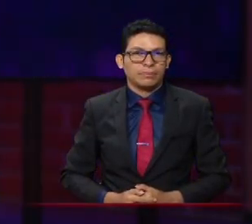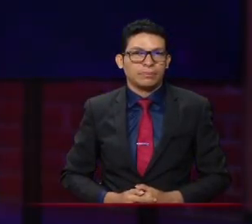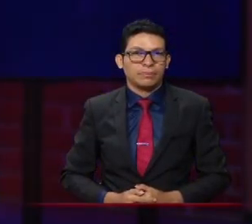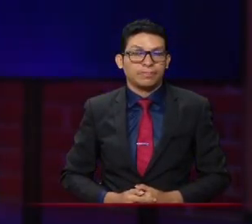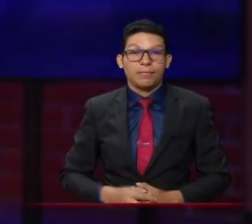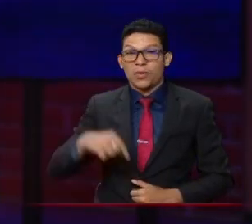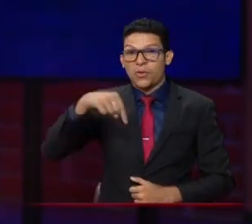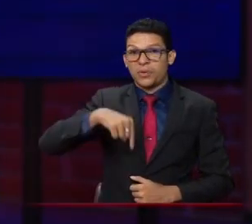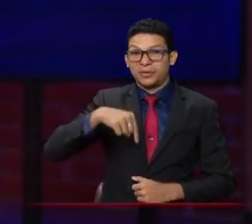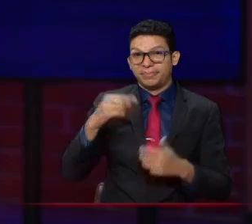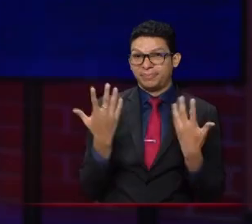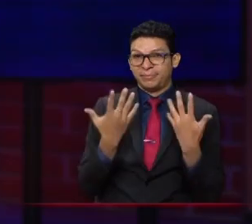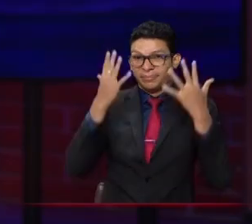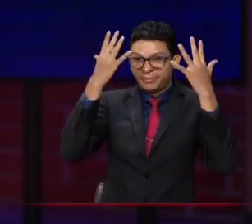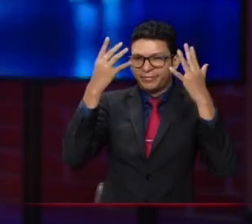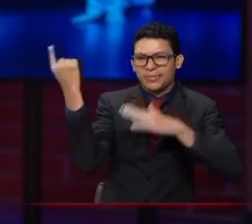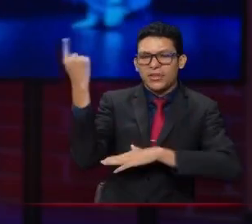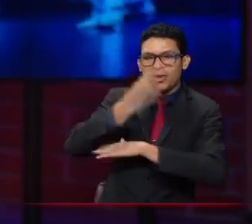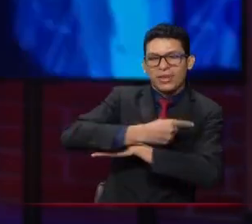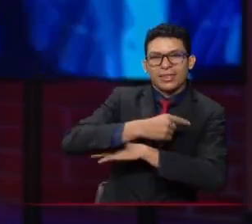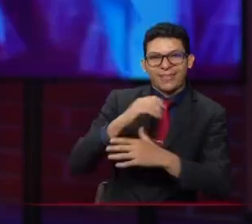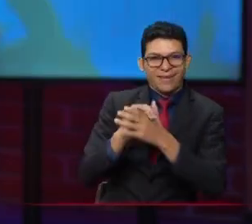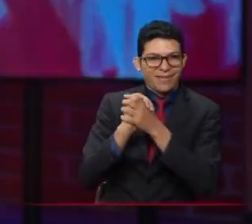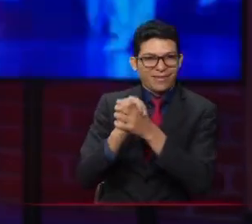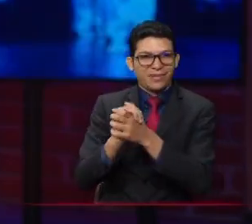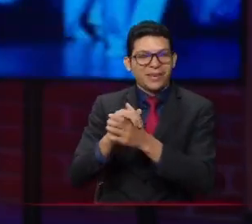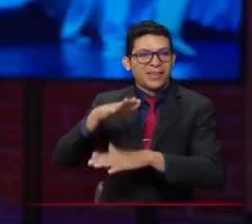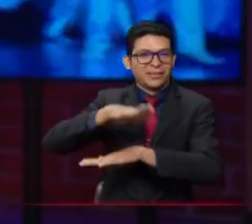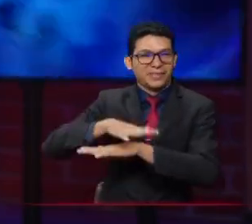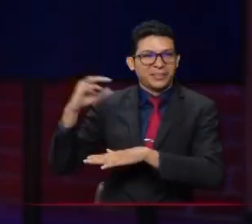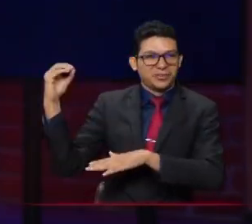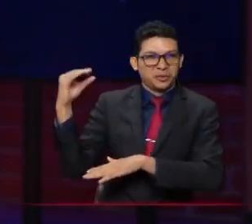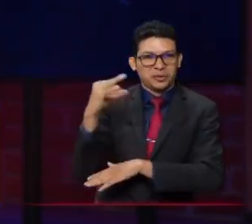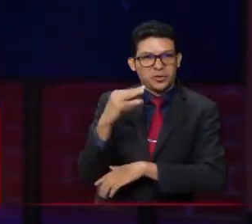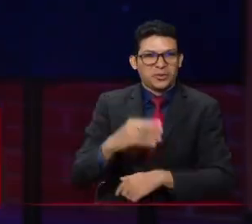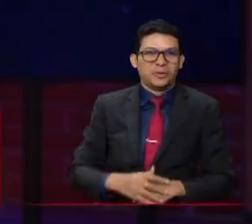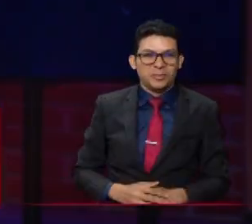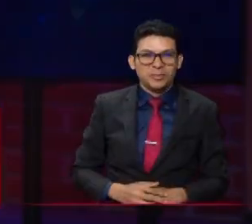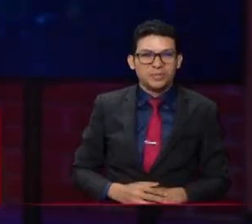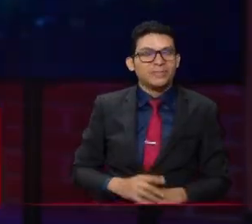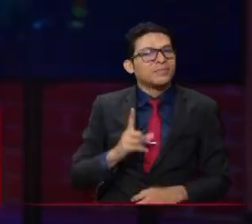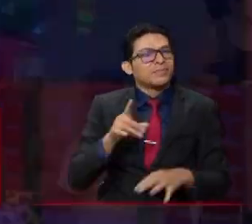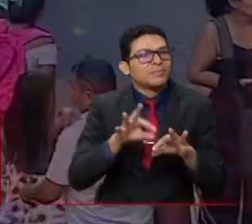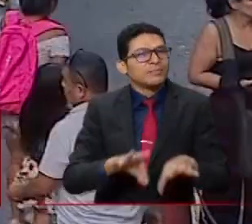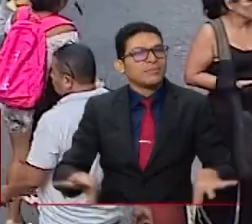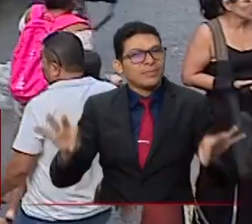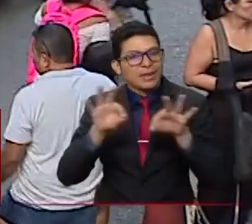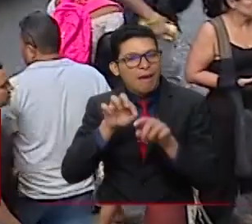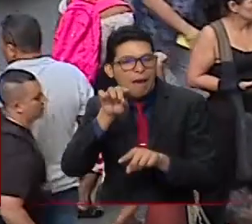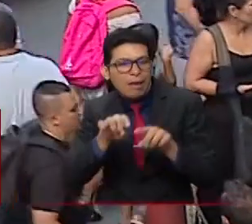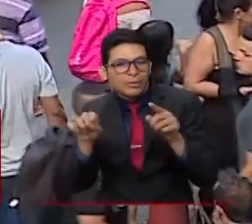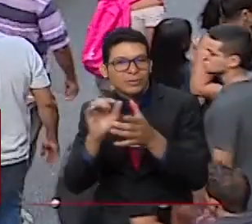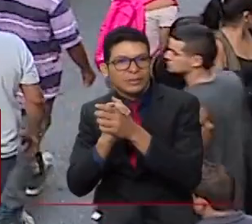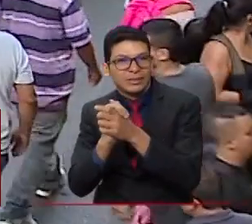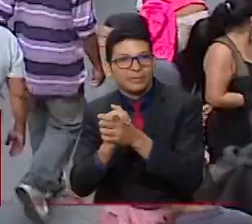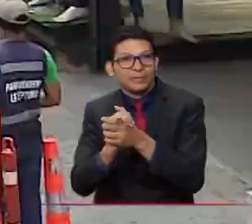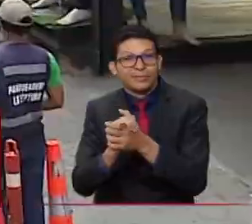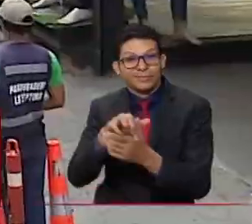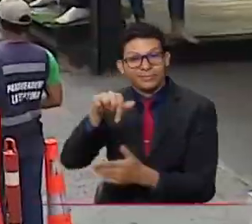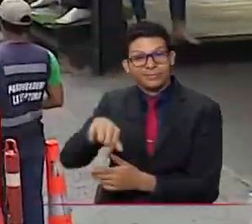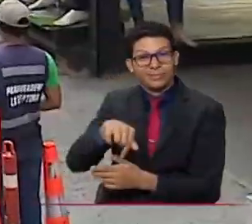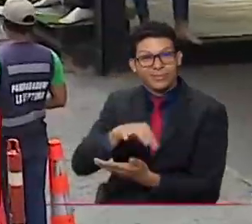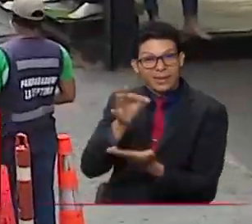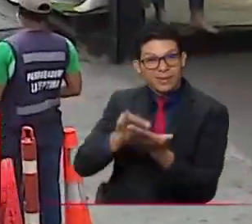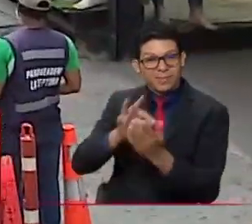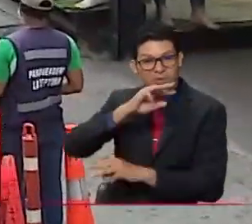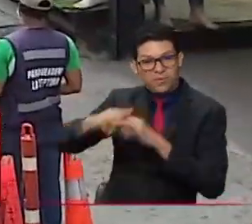Y hoy celebramos el Día del Amigo en Tardes del Sol. Destacaremos la importancia de algunos amigos que hacen que la capital mundial